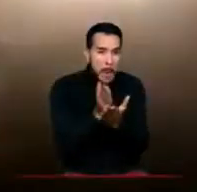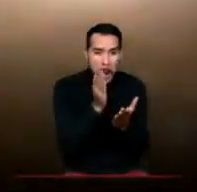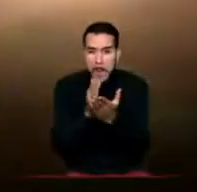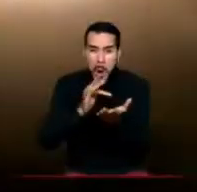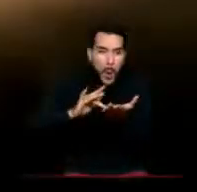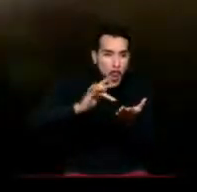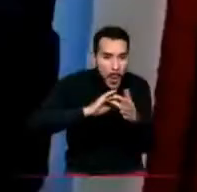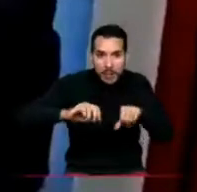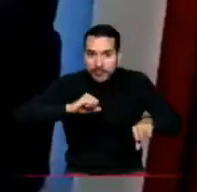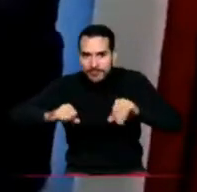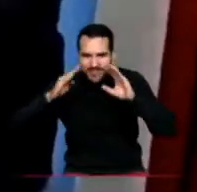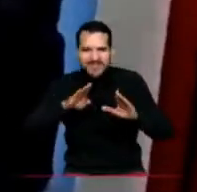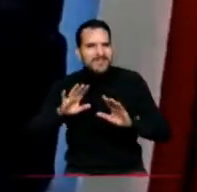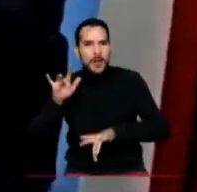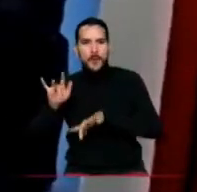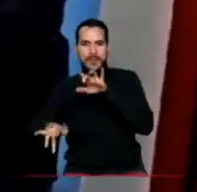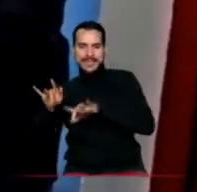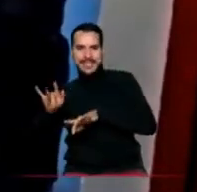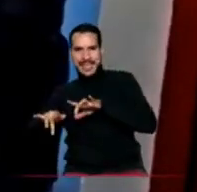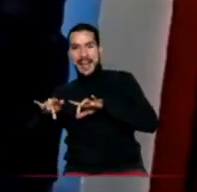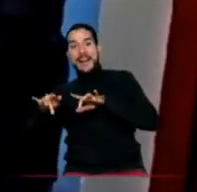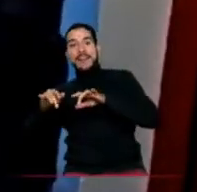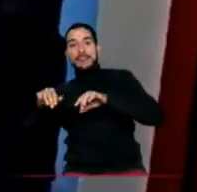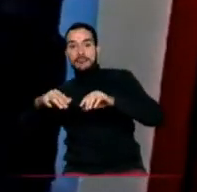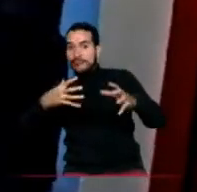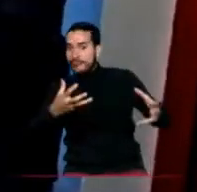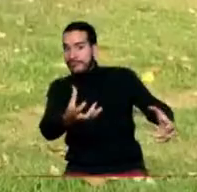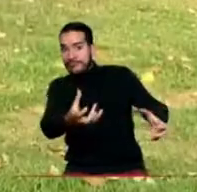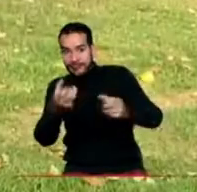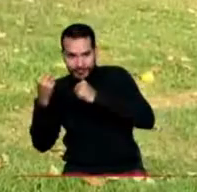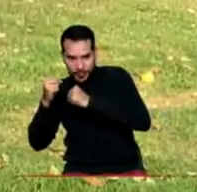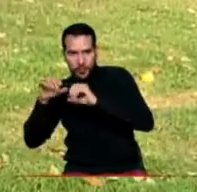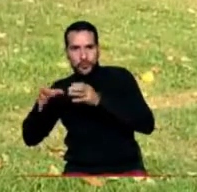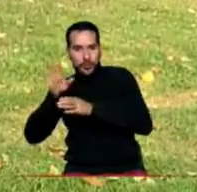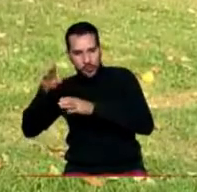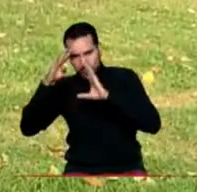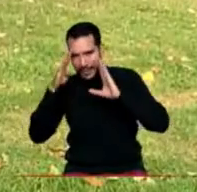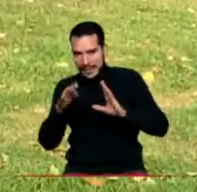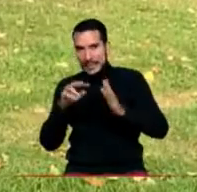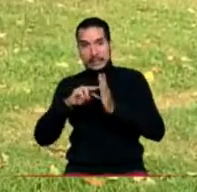de la Oficina del Rescate y Escape de Submarinos.